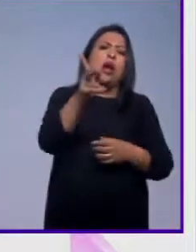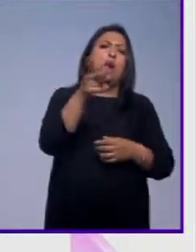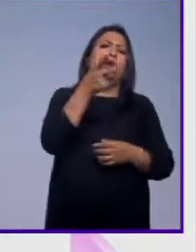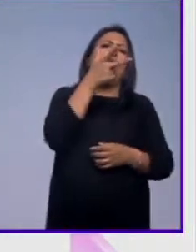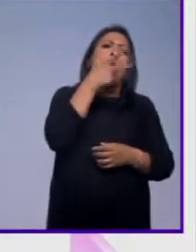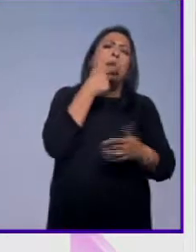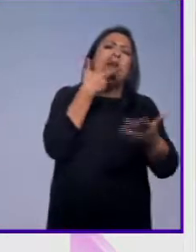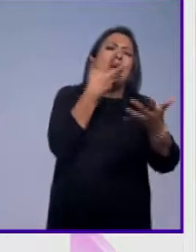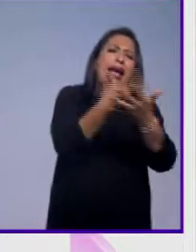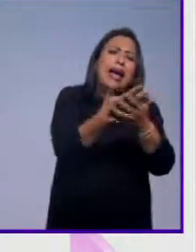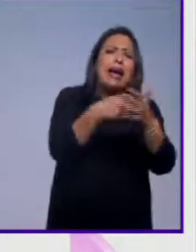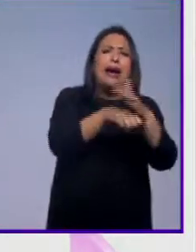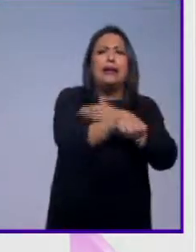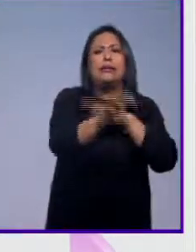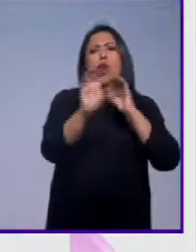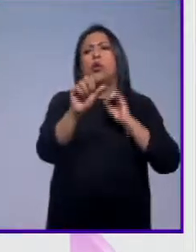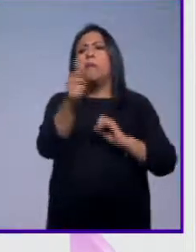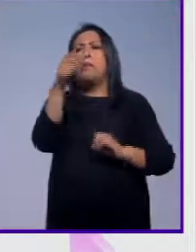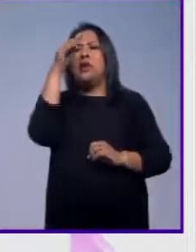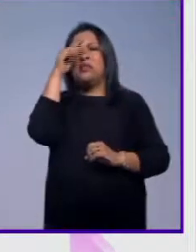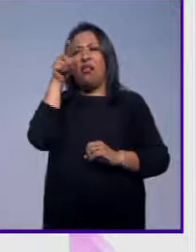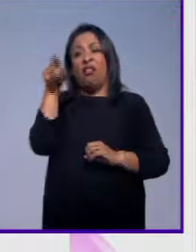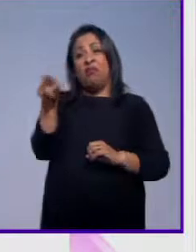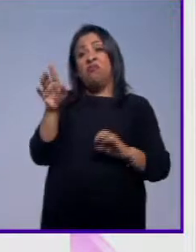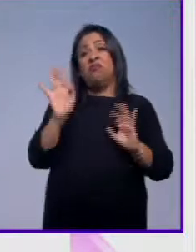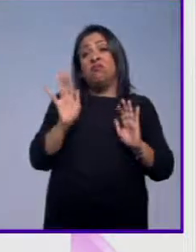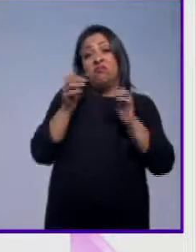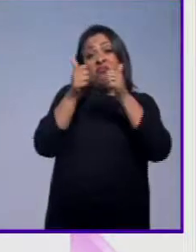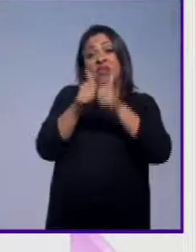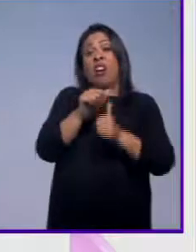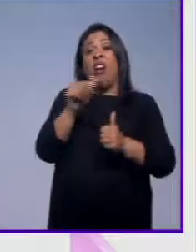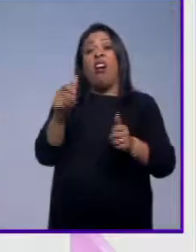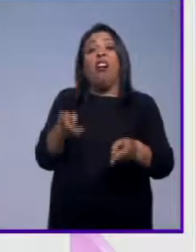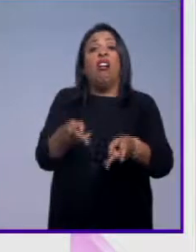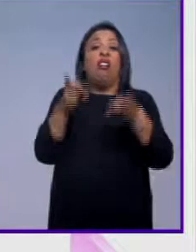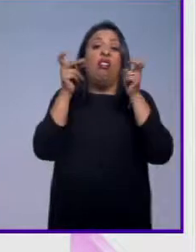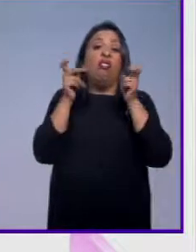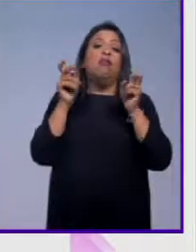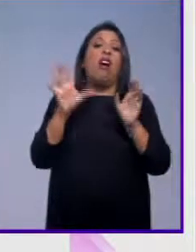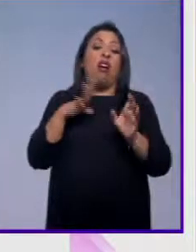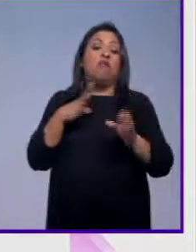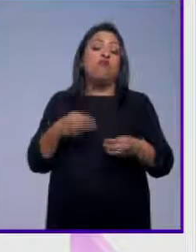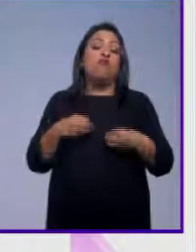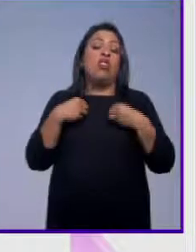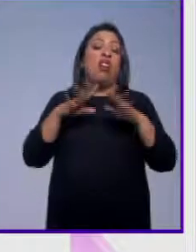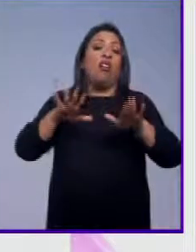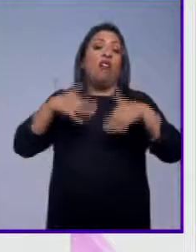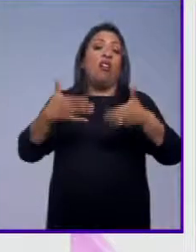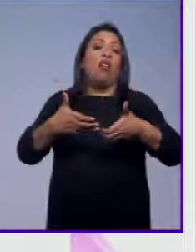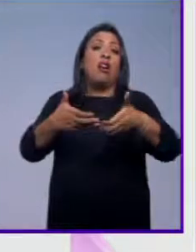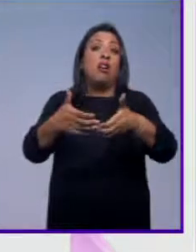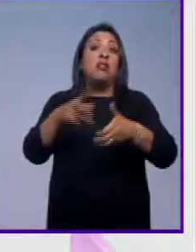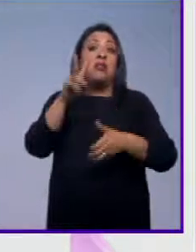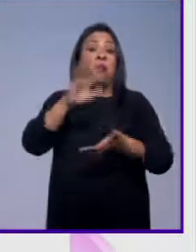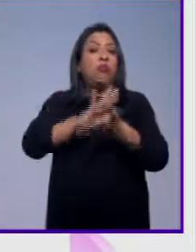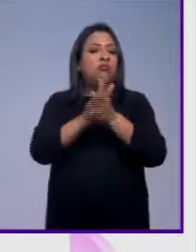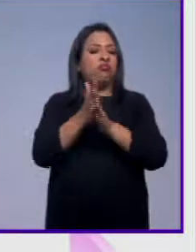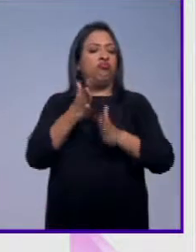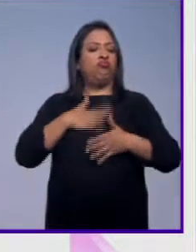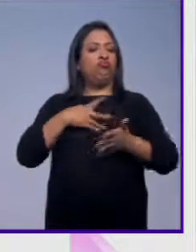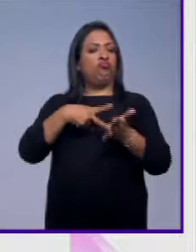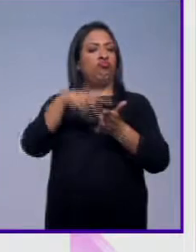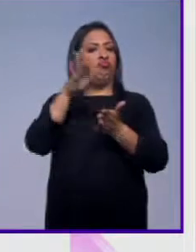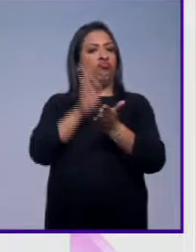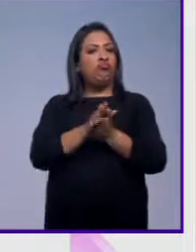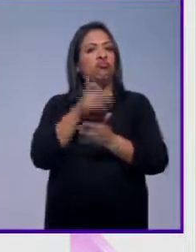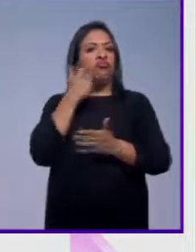cárcel uno que cualquiera hubiera pensado que se quedaría en la delincuencia por su situación de calle y se convirtió en un chico súper valiente que está